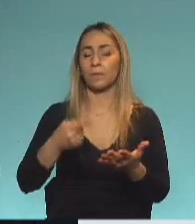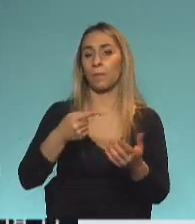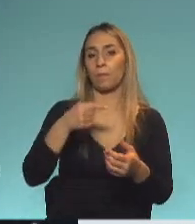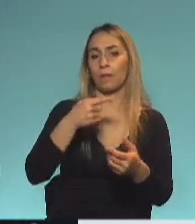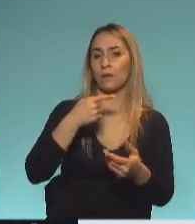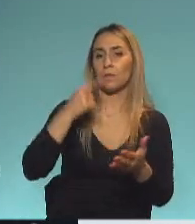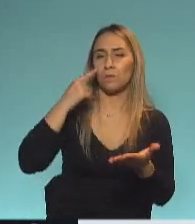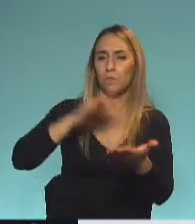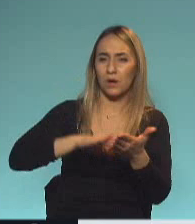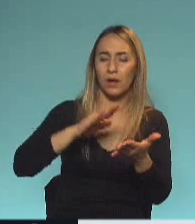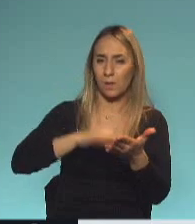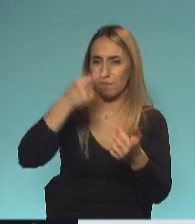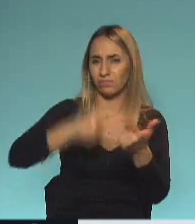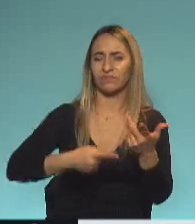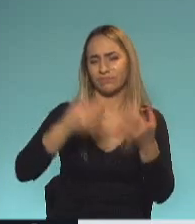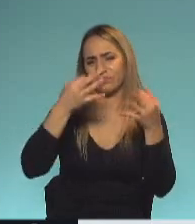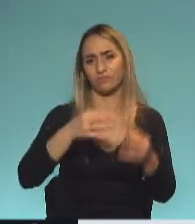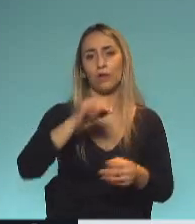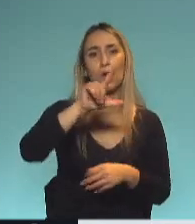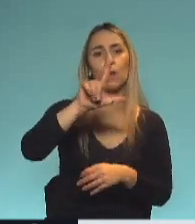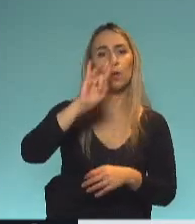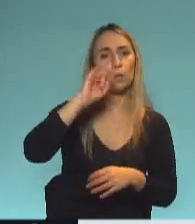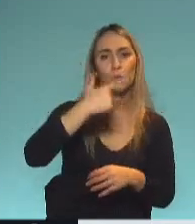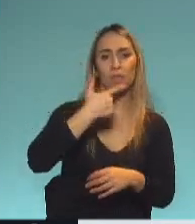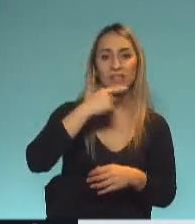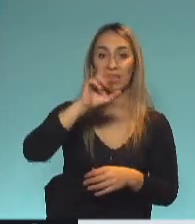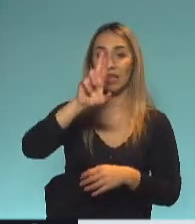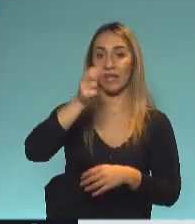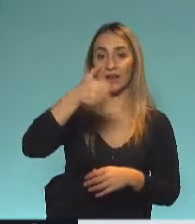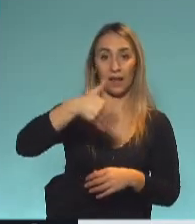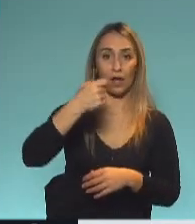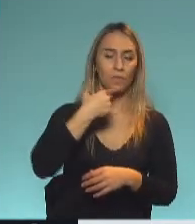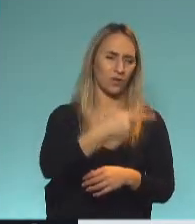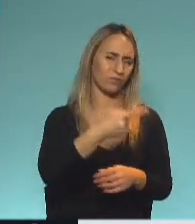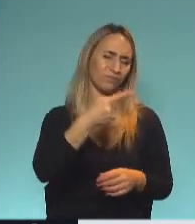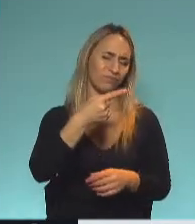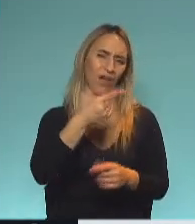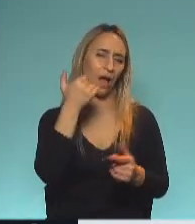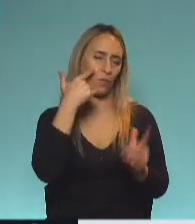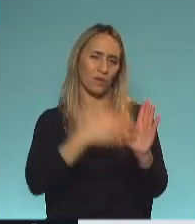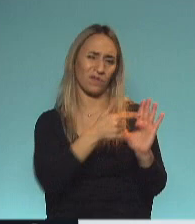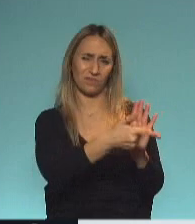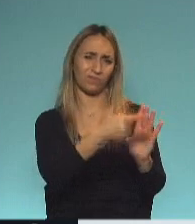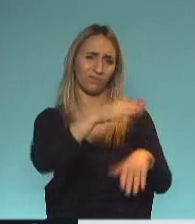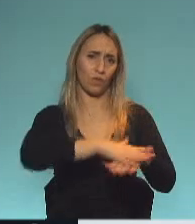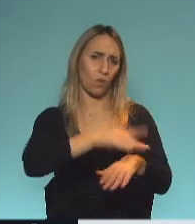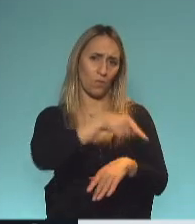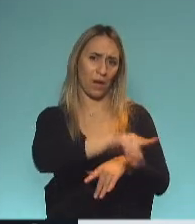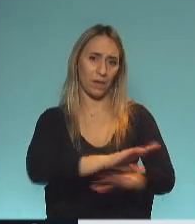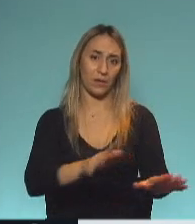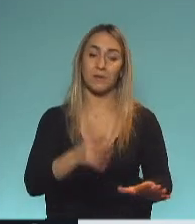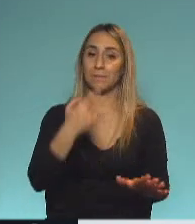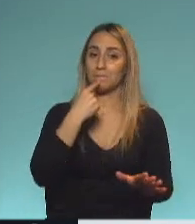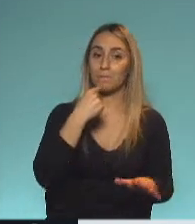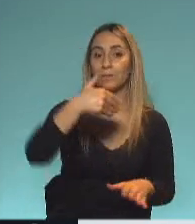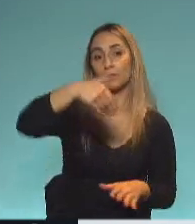afirman que Luis Ramos tiene que ver y bueno, no sé si supongo que tiene la participación de Montes,